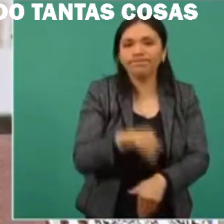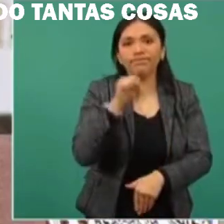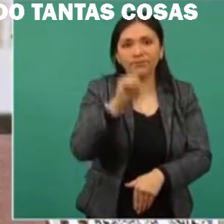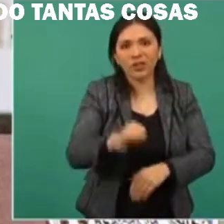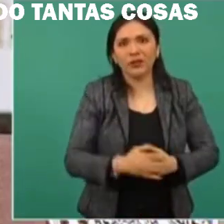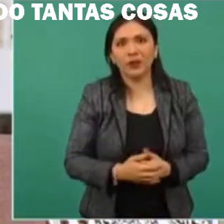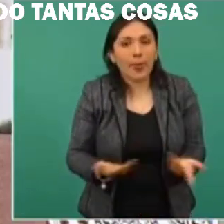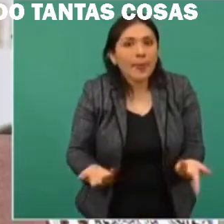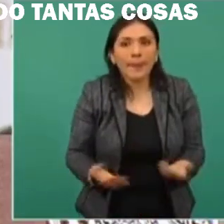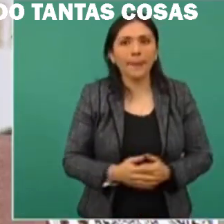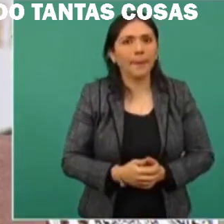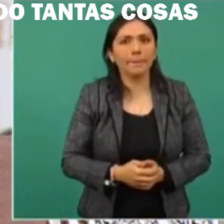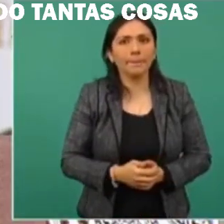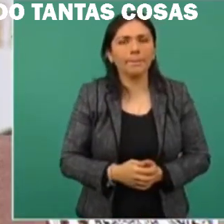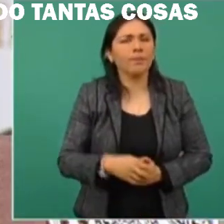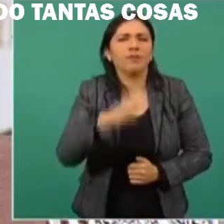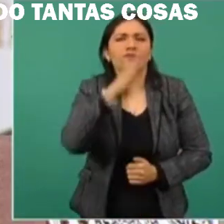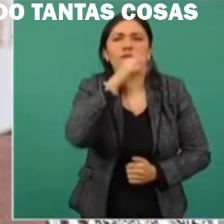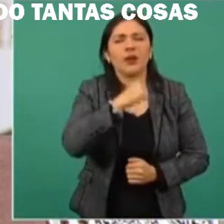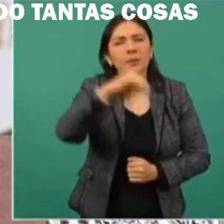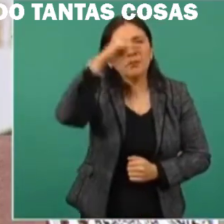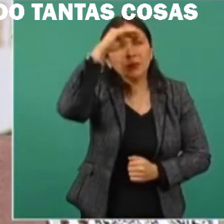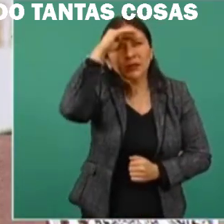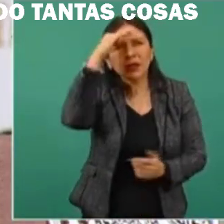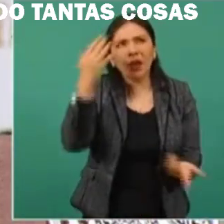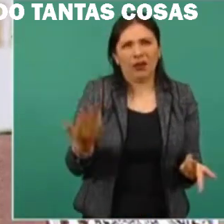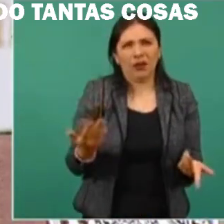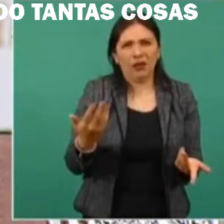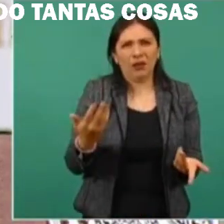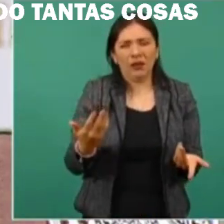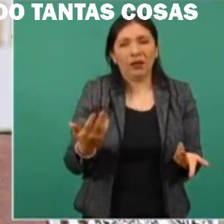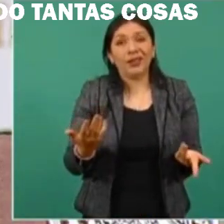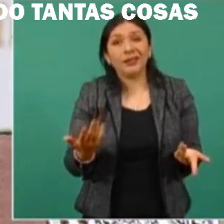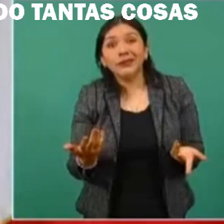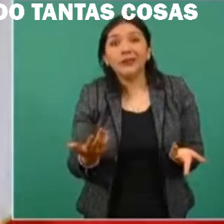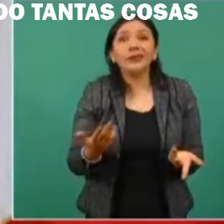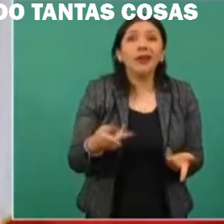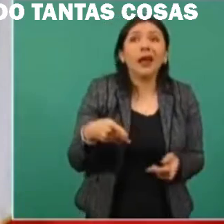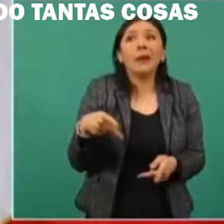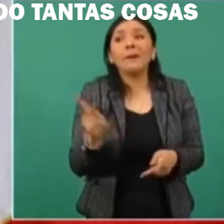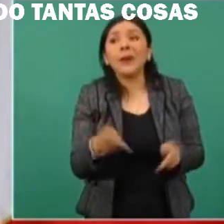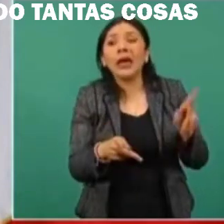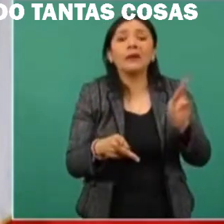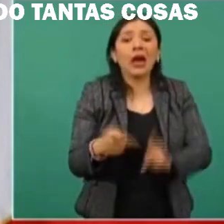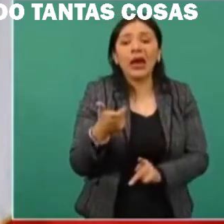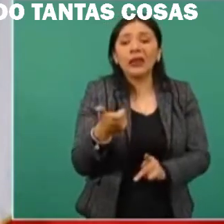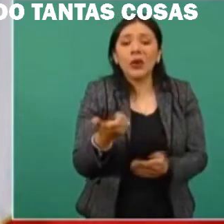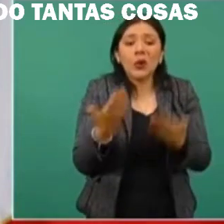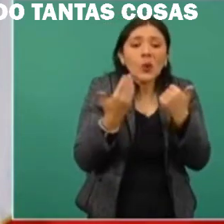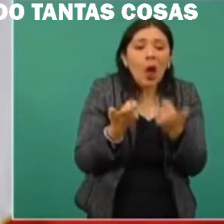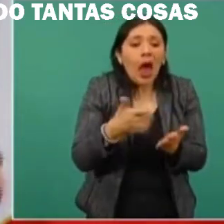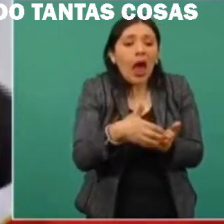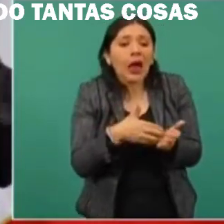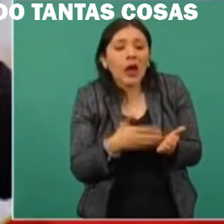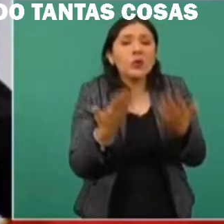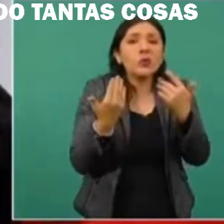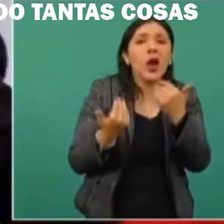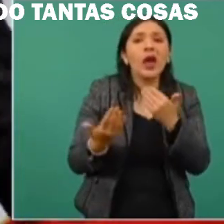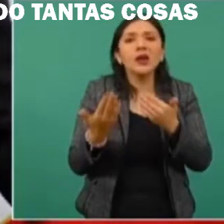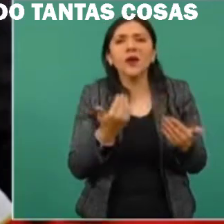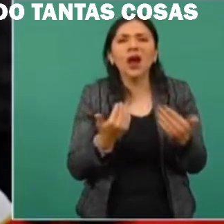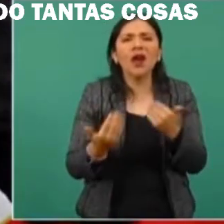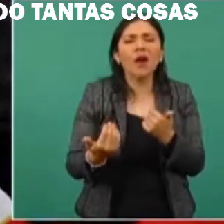No puede ser que, esgrimiendo de que no tienen presupuesto, no